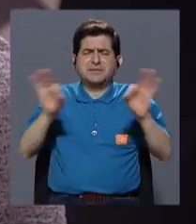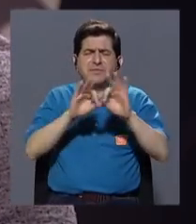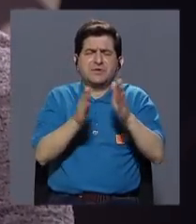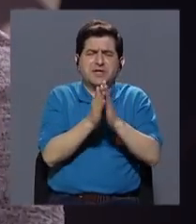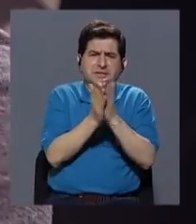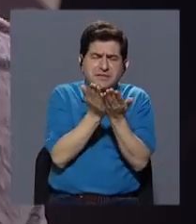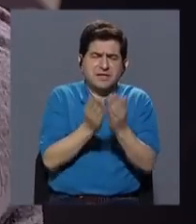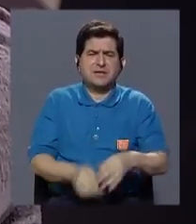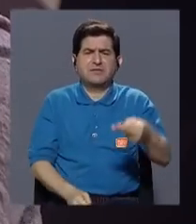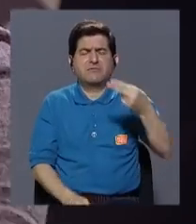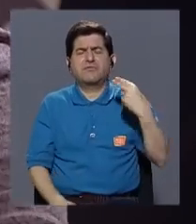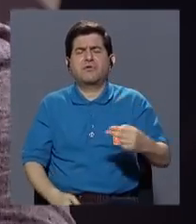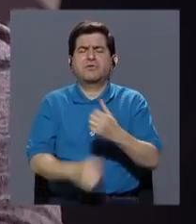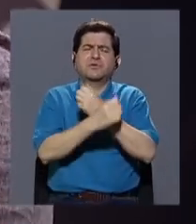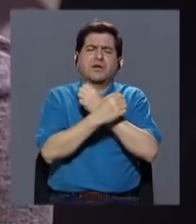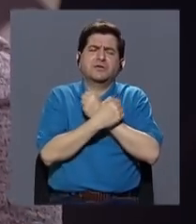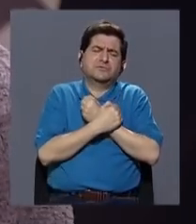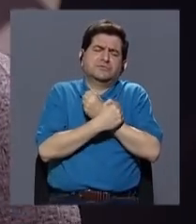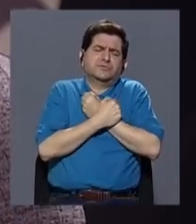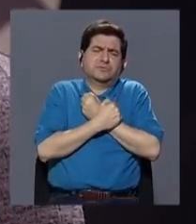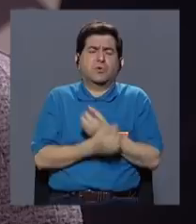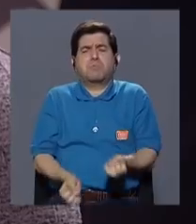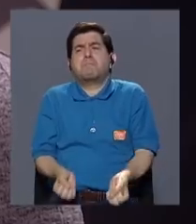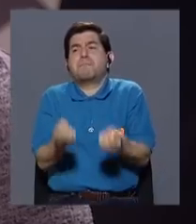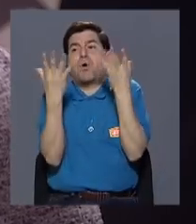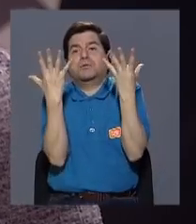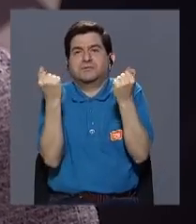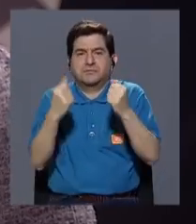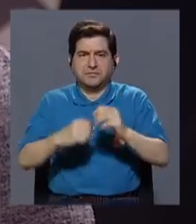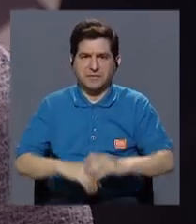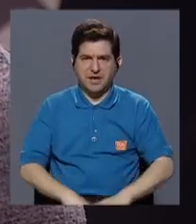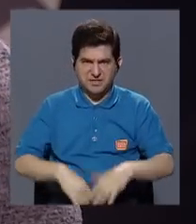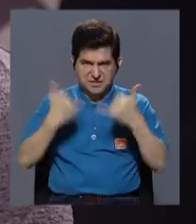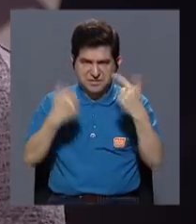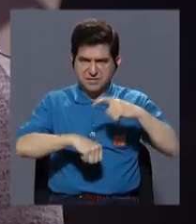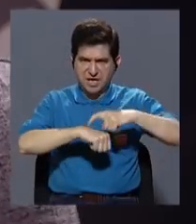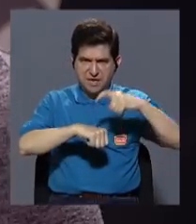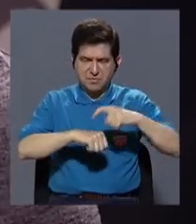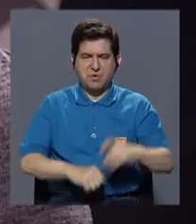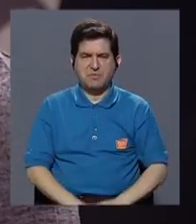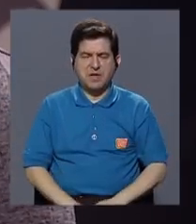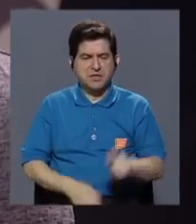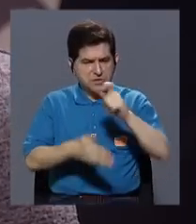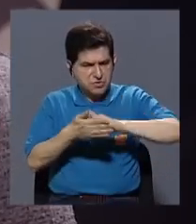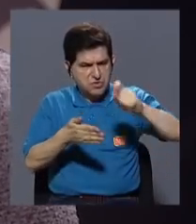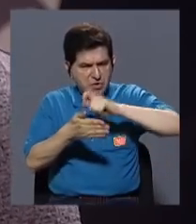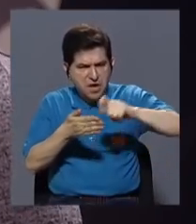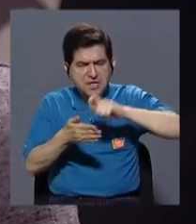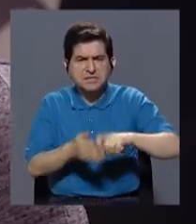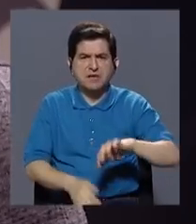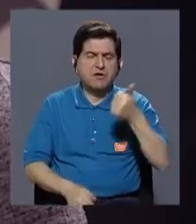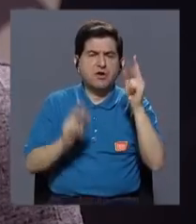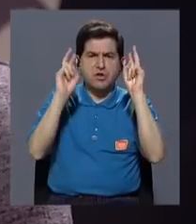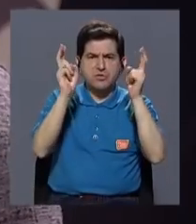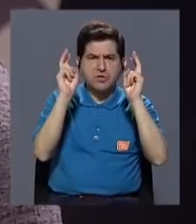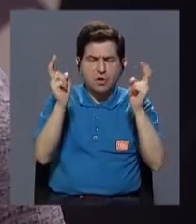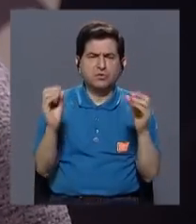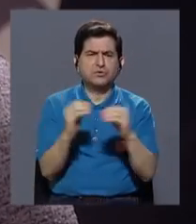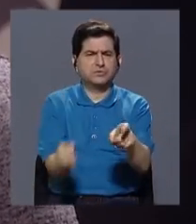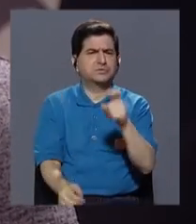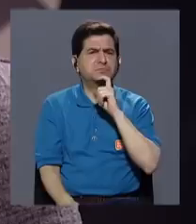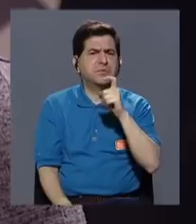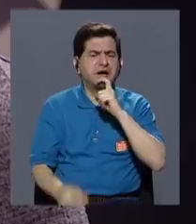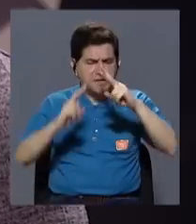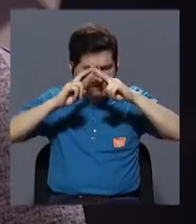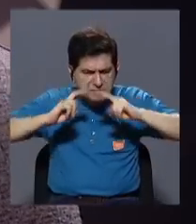amor cosas así hay demasiados ya es hora que las plumas empiecen a escribir sobre los otros temas que son un poco